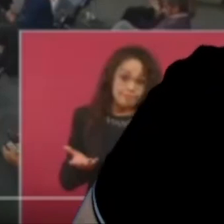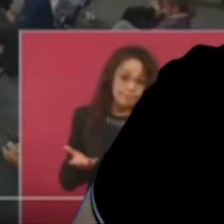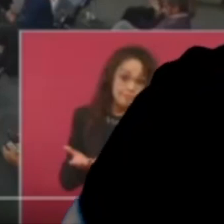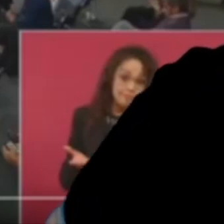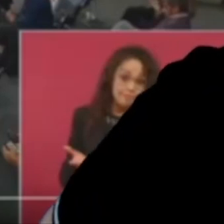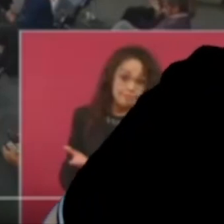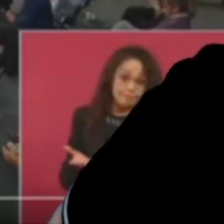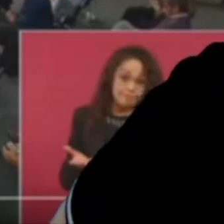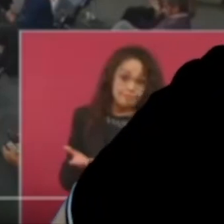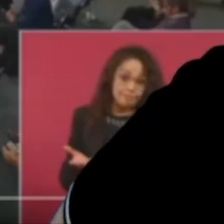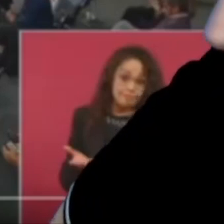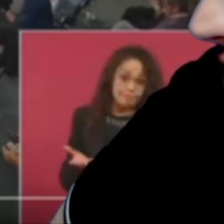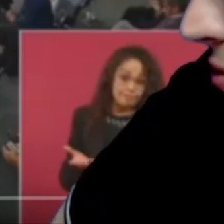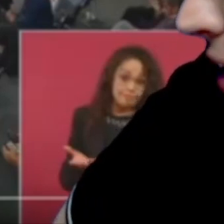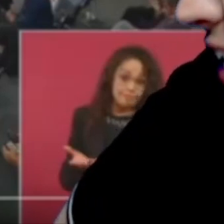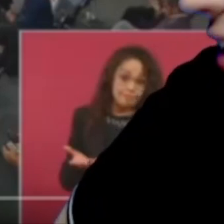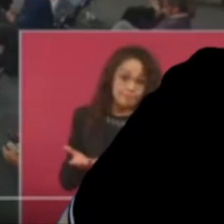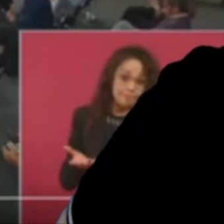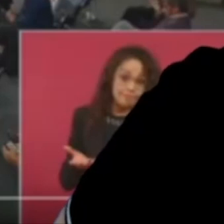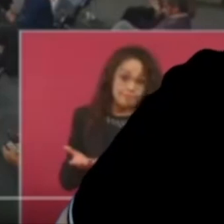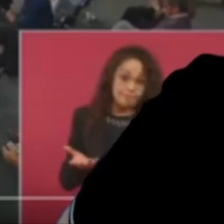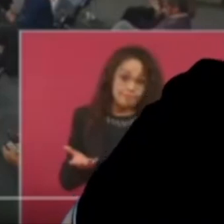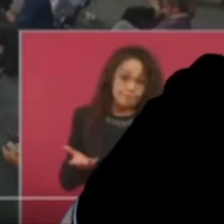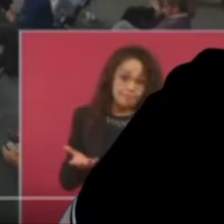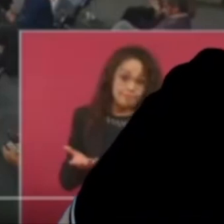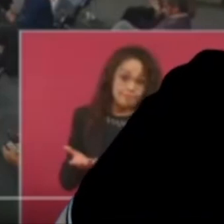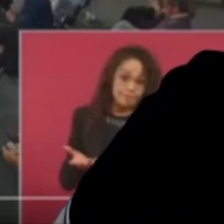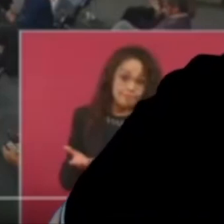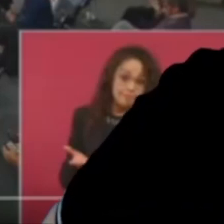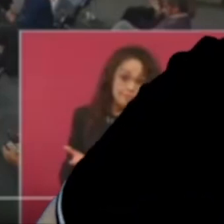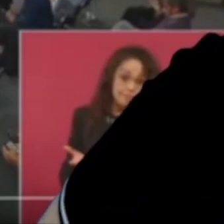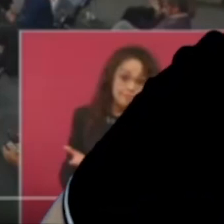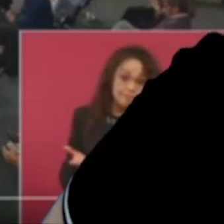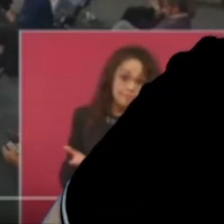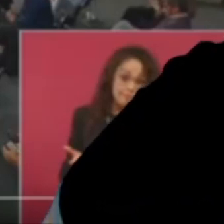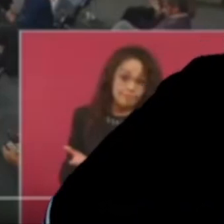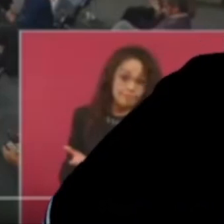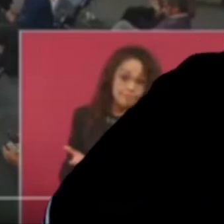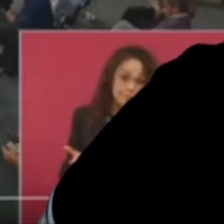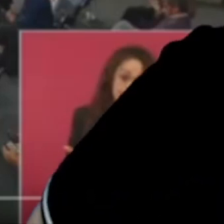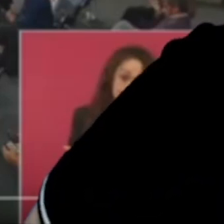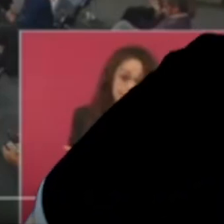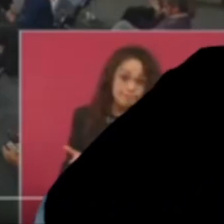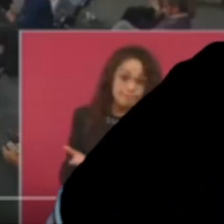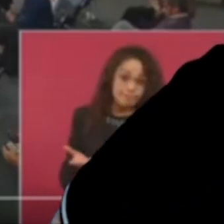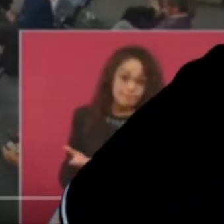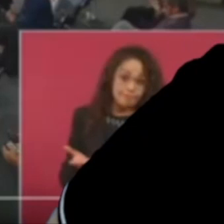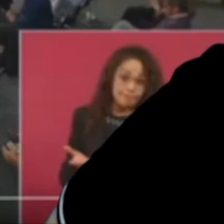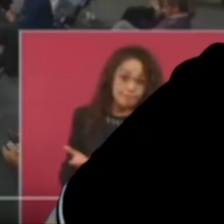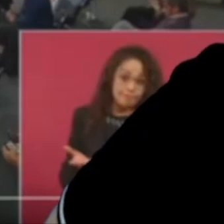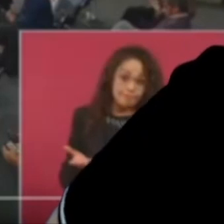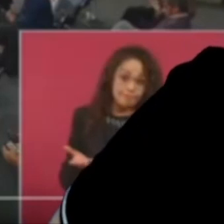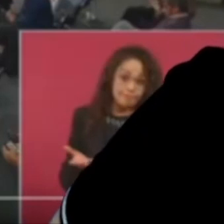a reptibilizarse diciendo es que la gente no me quiere es que la gente se me echa encima pues qué esperaba que la